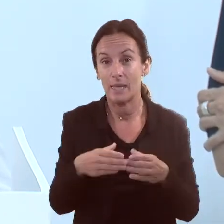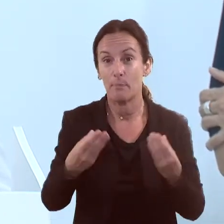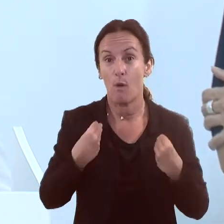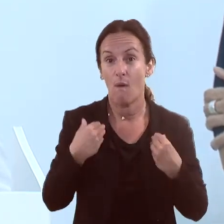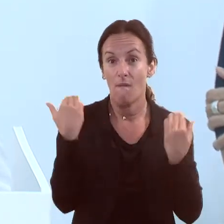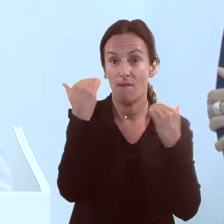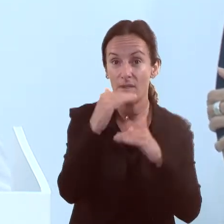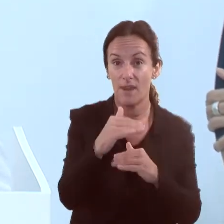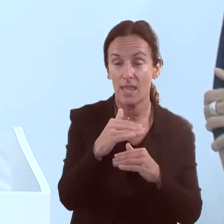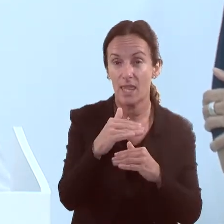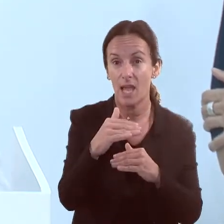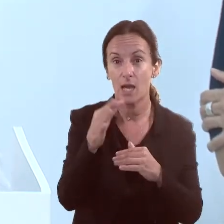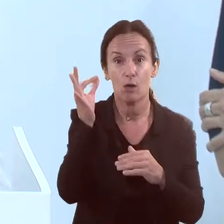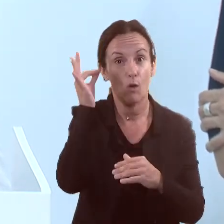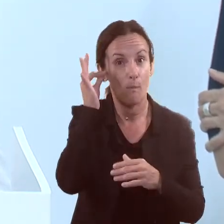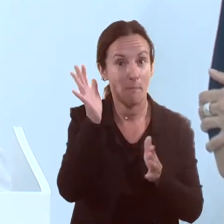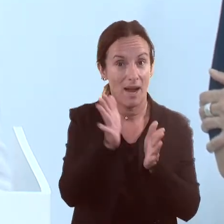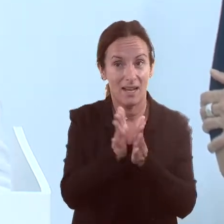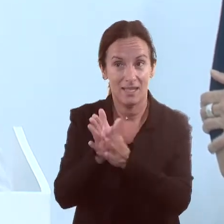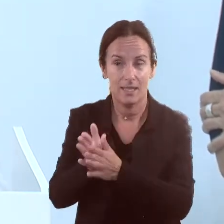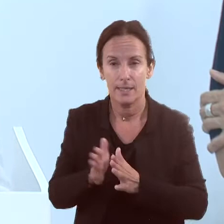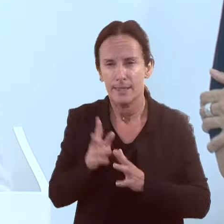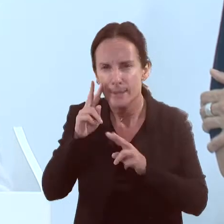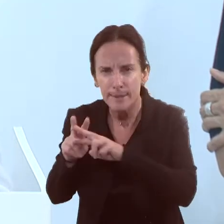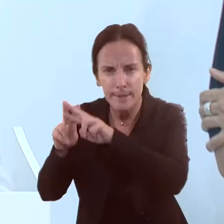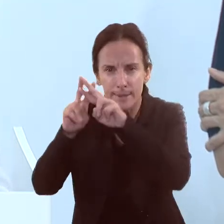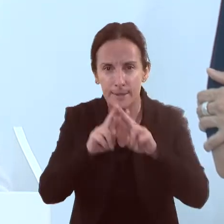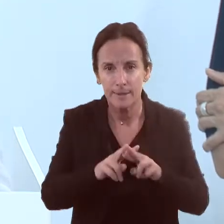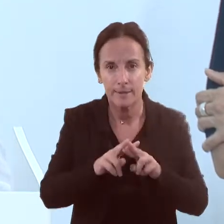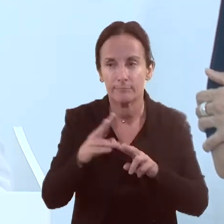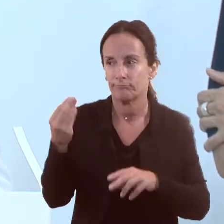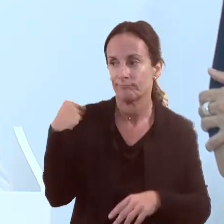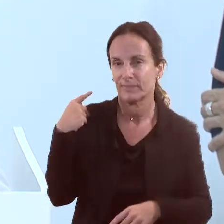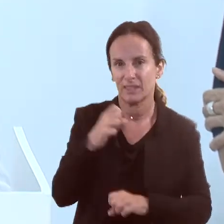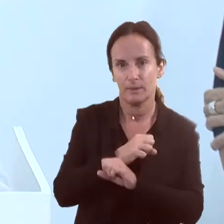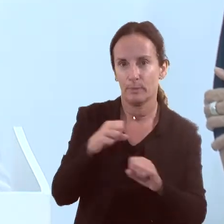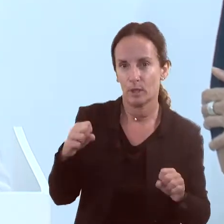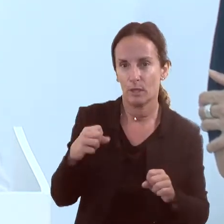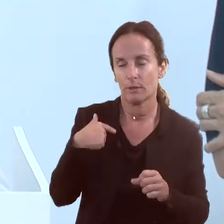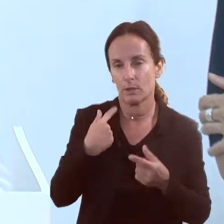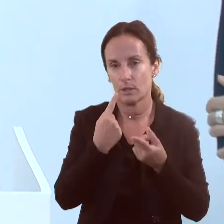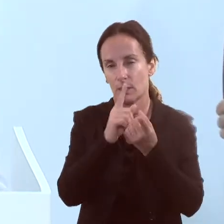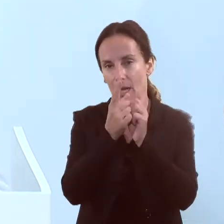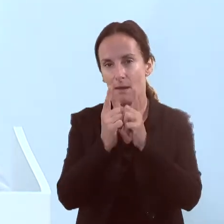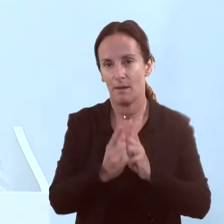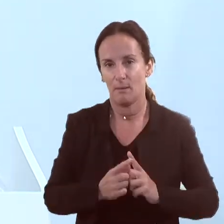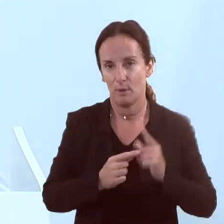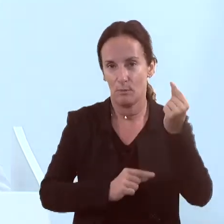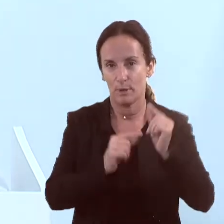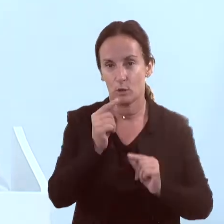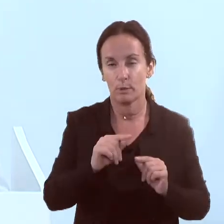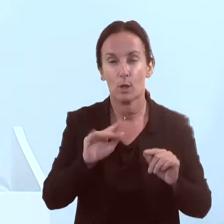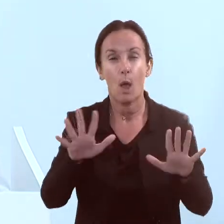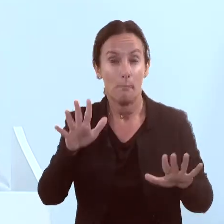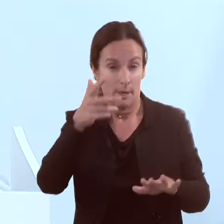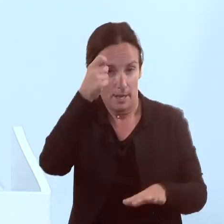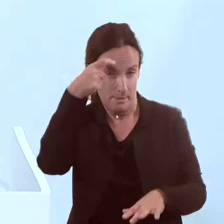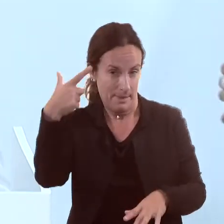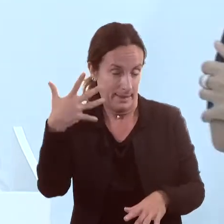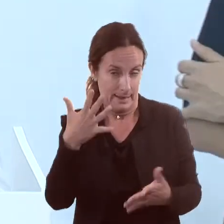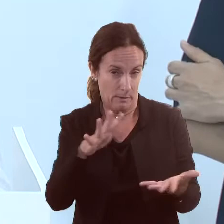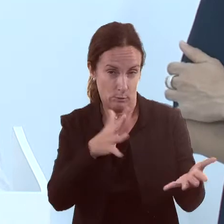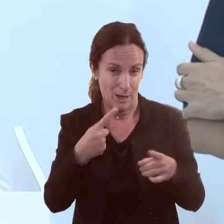el presupuesto global y nos dicen, con esto es inviable, entonces vamos haciendo cambios, ¿vale? Pero imaginaos de media, para que os hagáis más o menos una